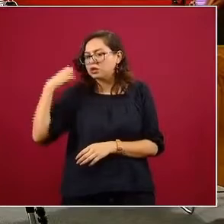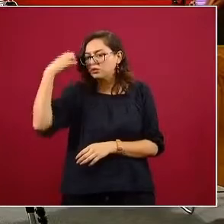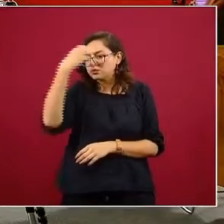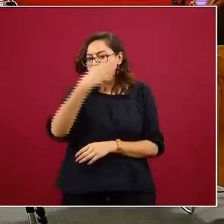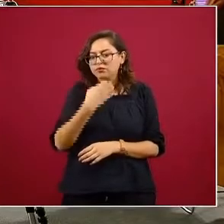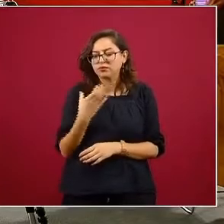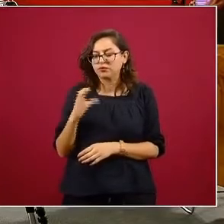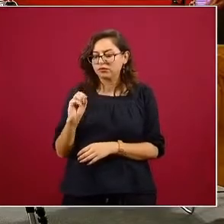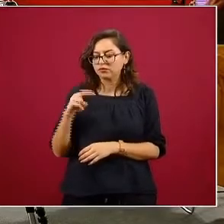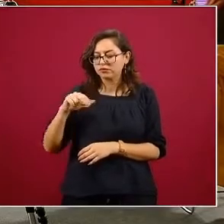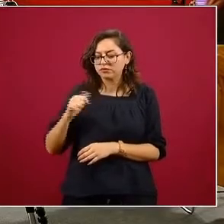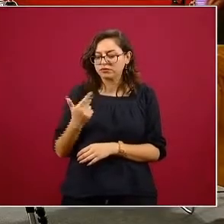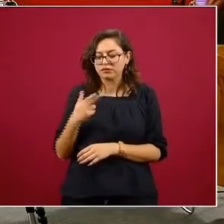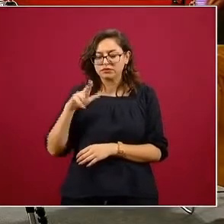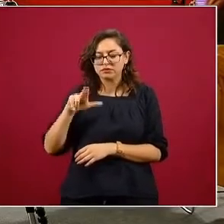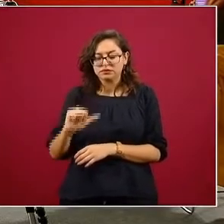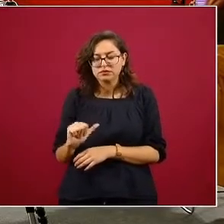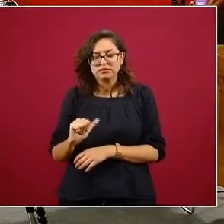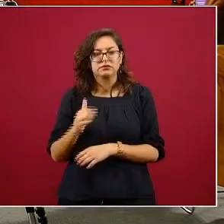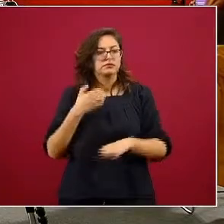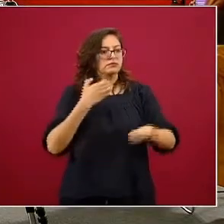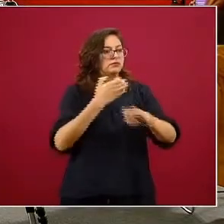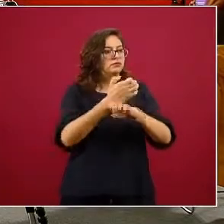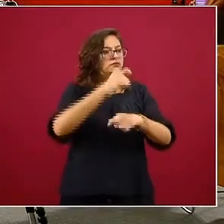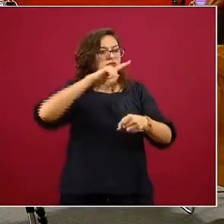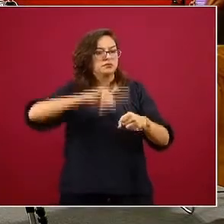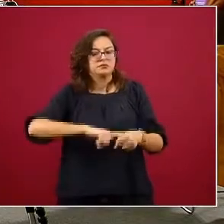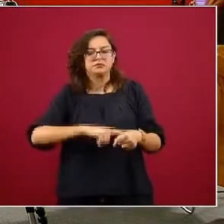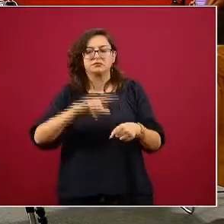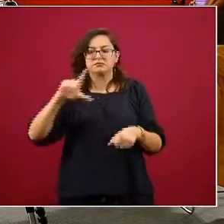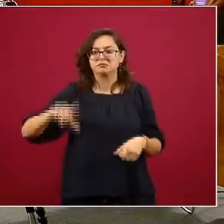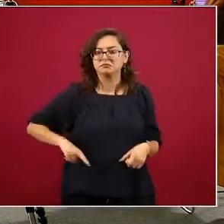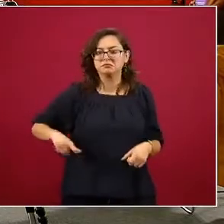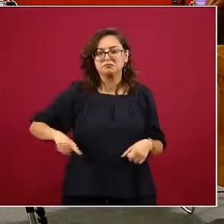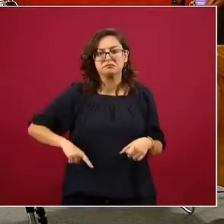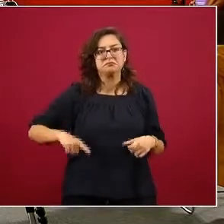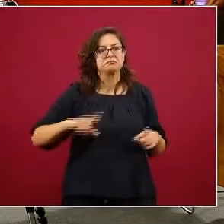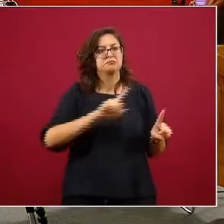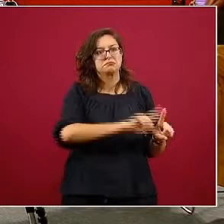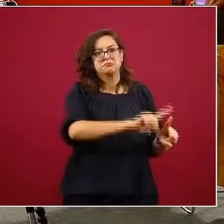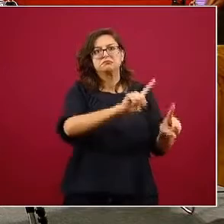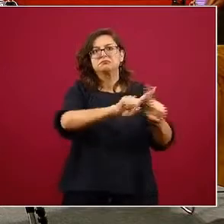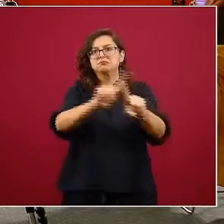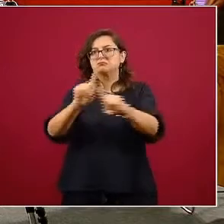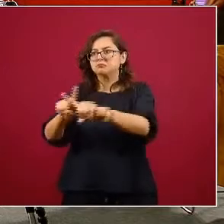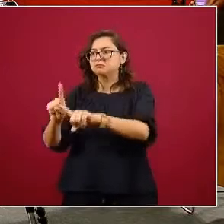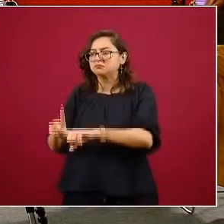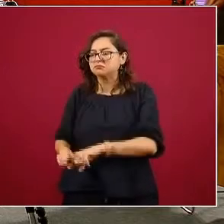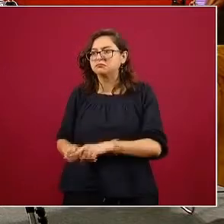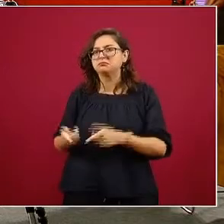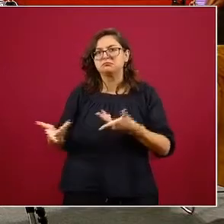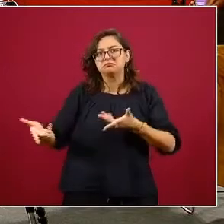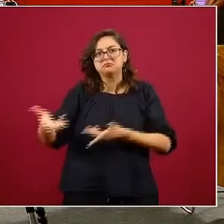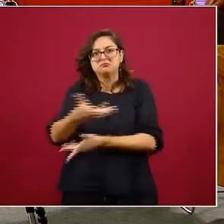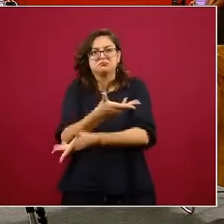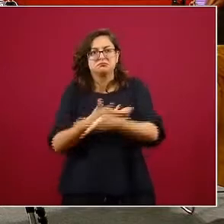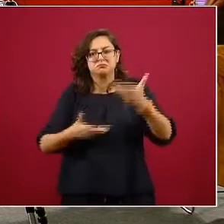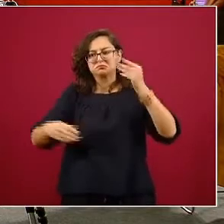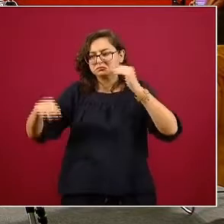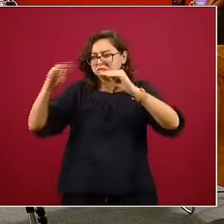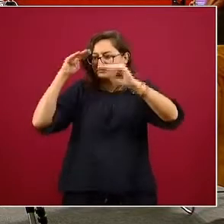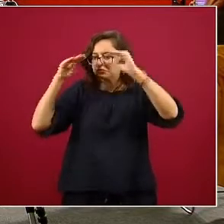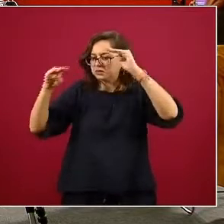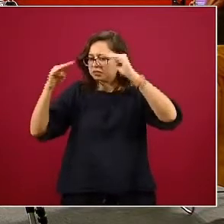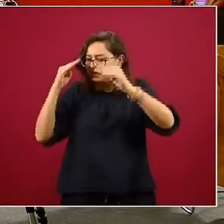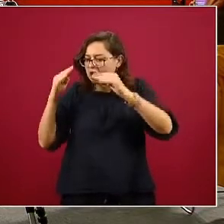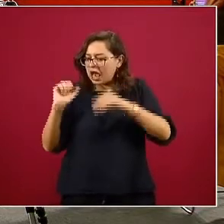de CONAGUA a los gobiernos estatales? Y el espacio de reflexión, que siempre es bienvenido para poder identificar si hubo